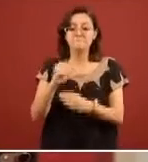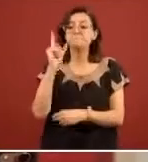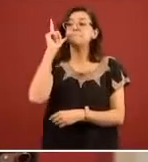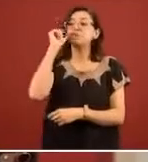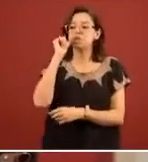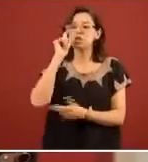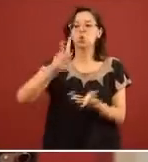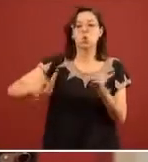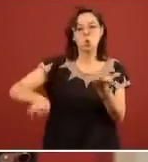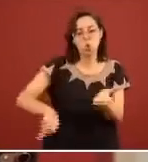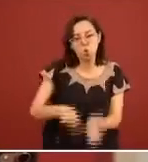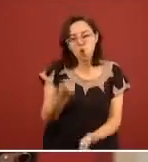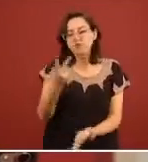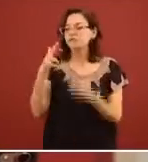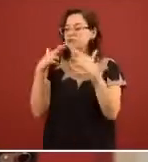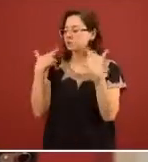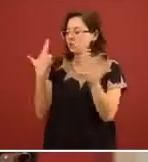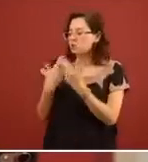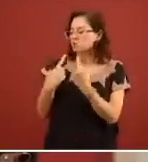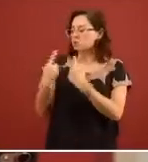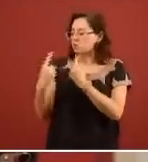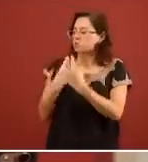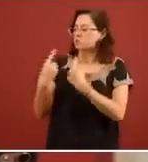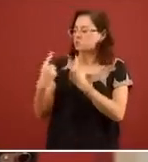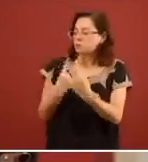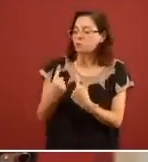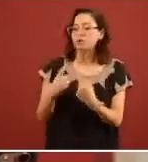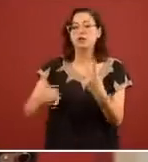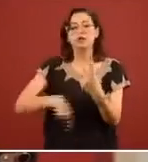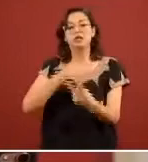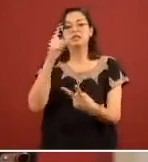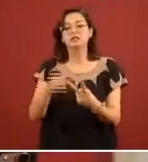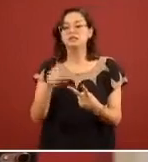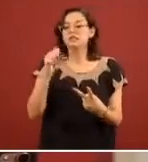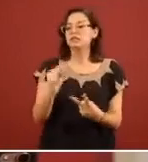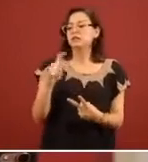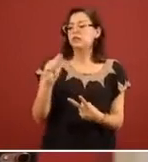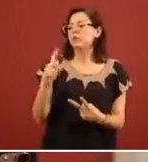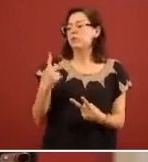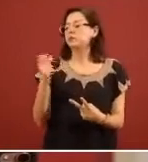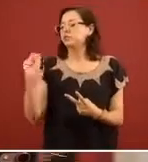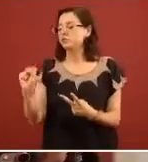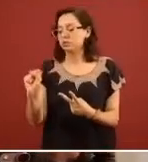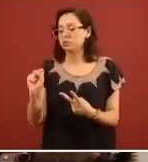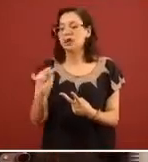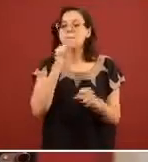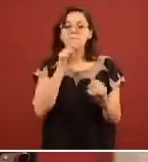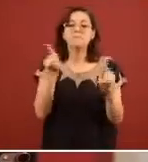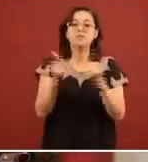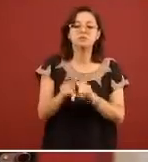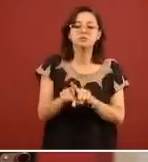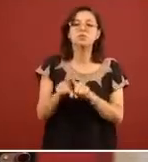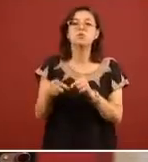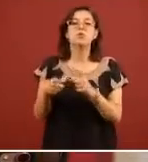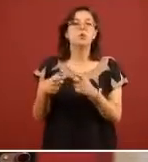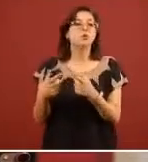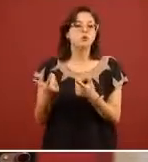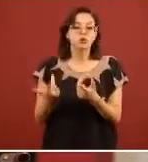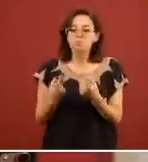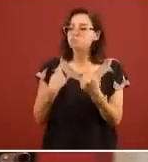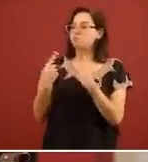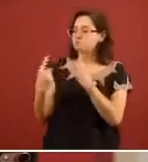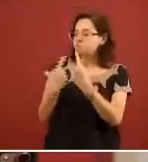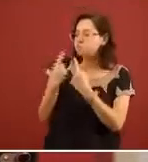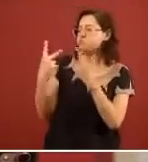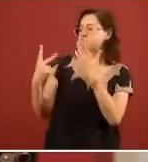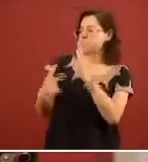volvemos a tener una de las múltiples reuniones que tenemos, también la Secretaría del Trabajo, y participamos en